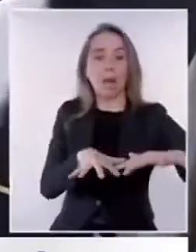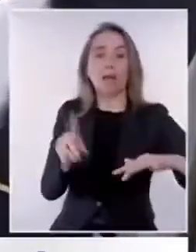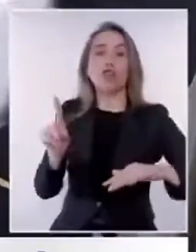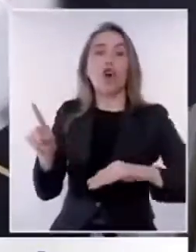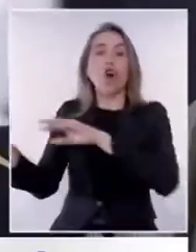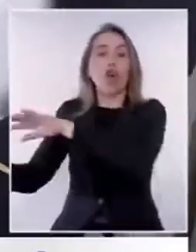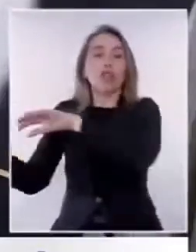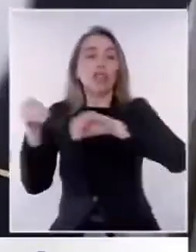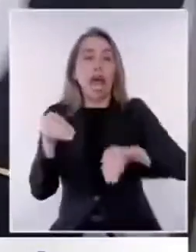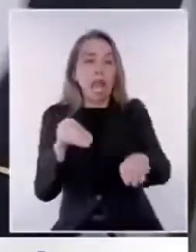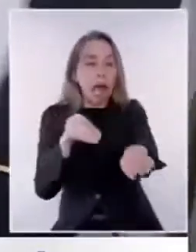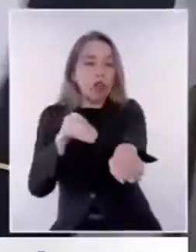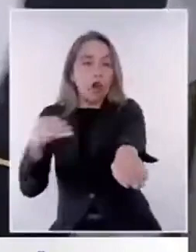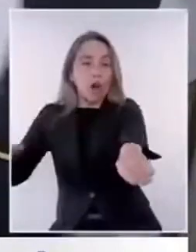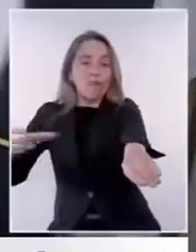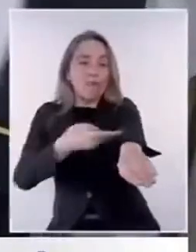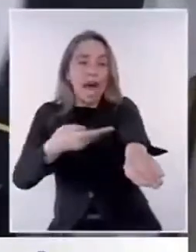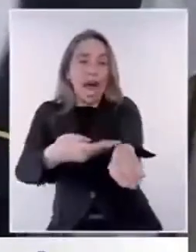muelle.